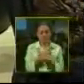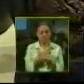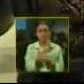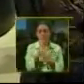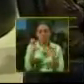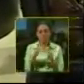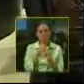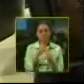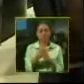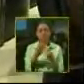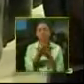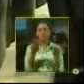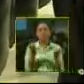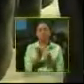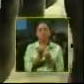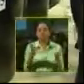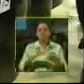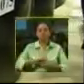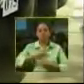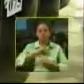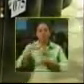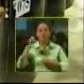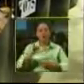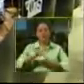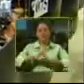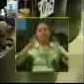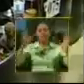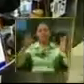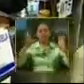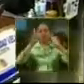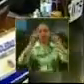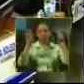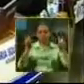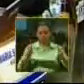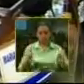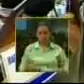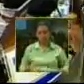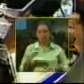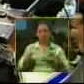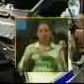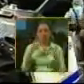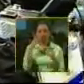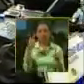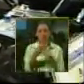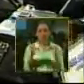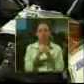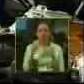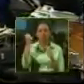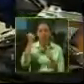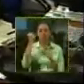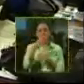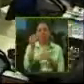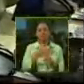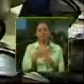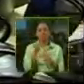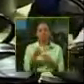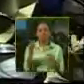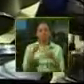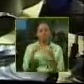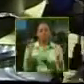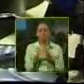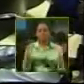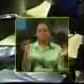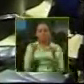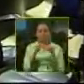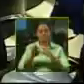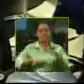Podemos decir con mucho orgullo que hay bastantísimos temas, sobre todo en aquellos que tienen que ver con los derechos, en los que estamos bastante